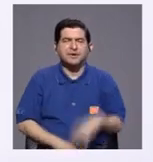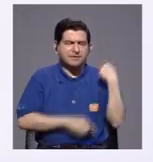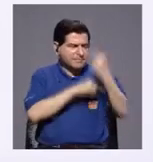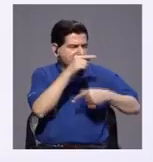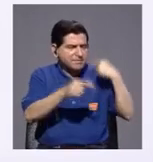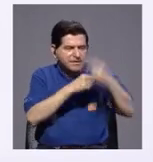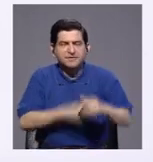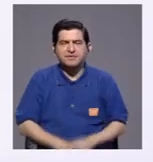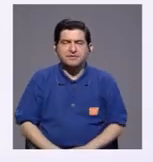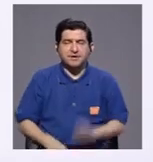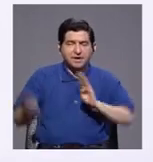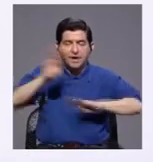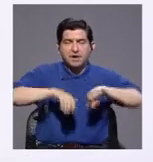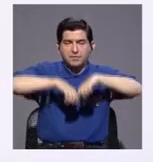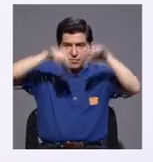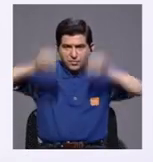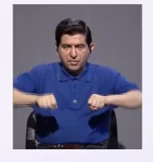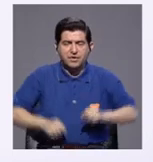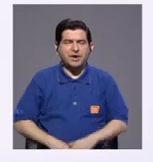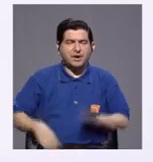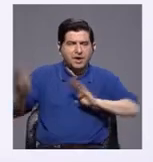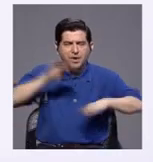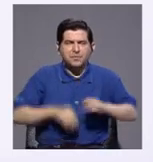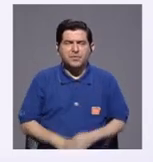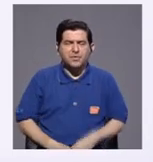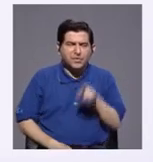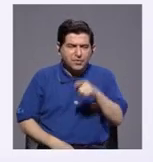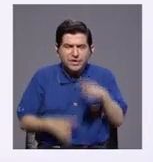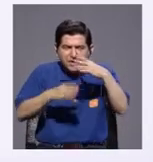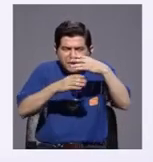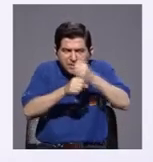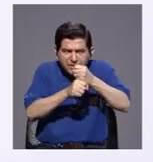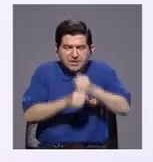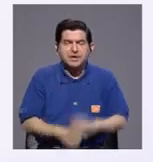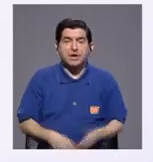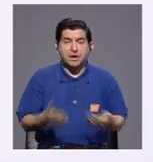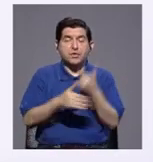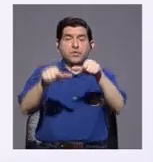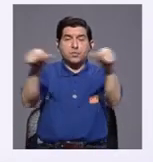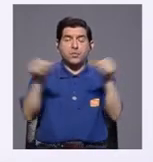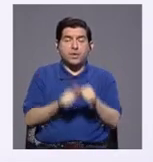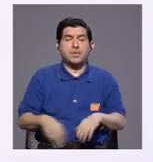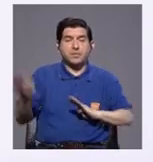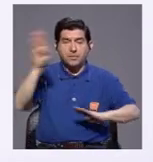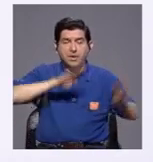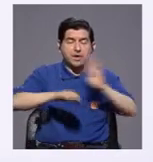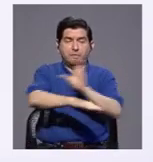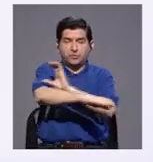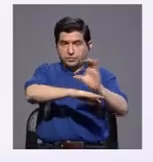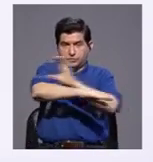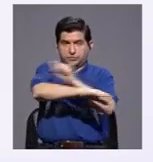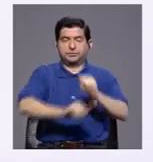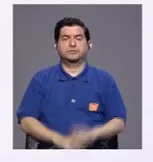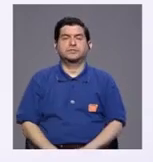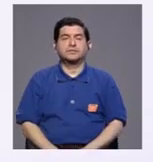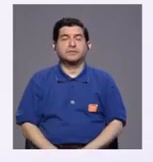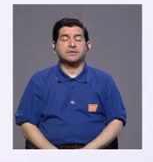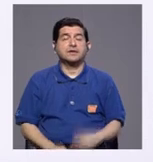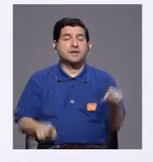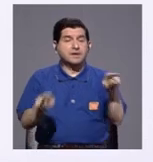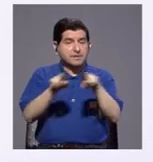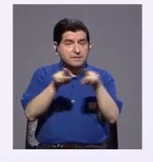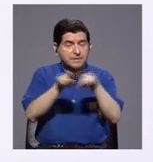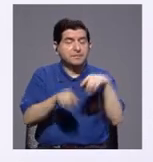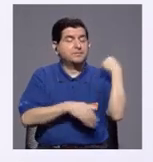con biología de sistemas con biología sintética campos monodosis como la bioinformática e inclusive